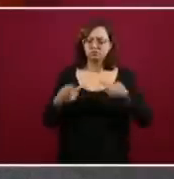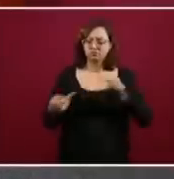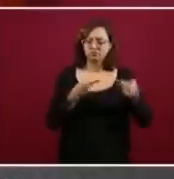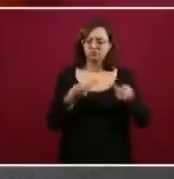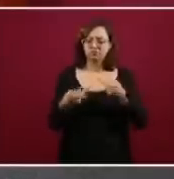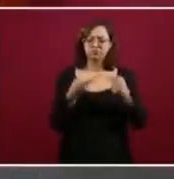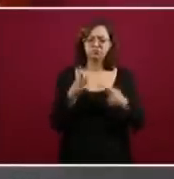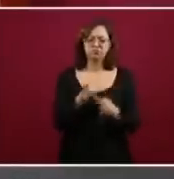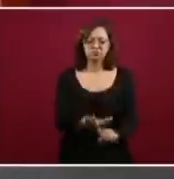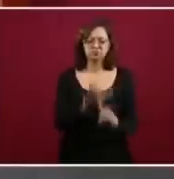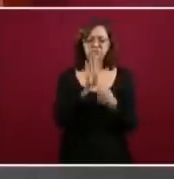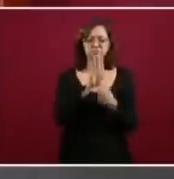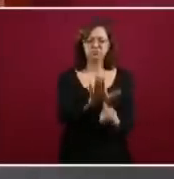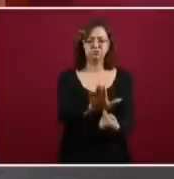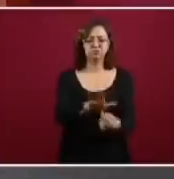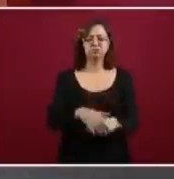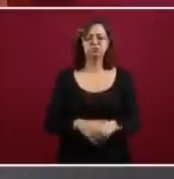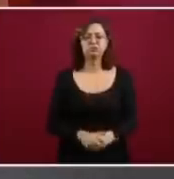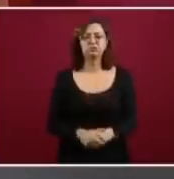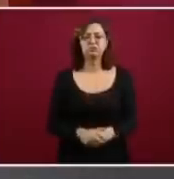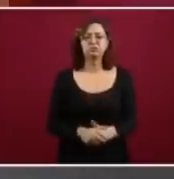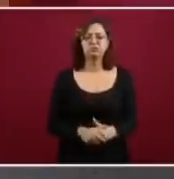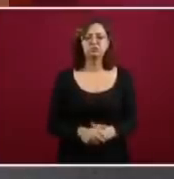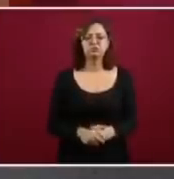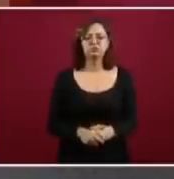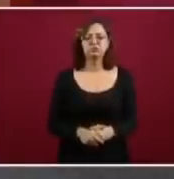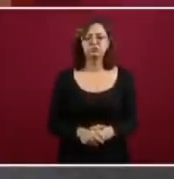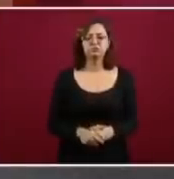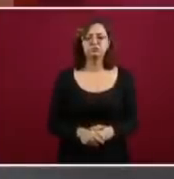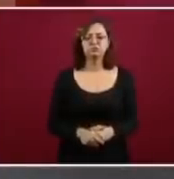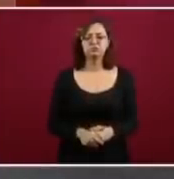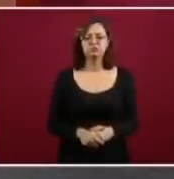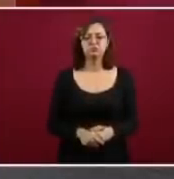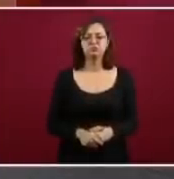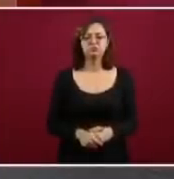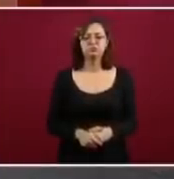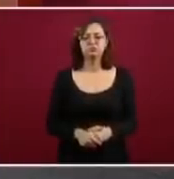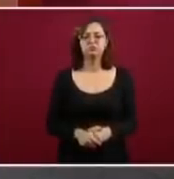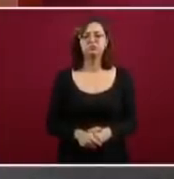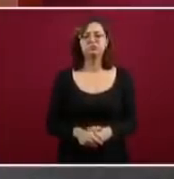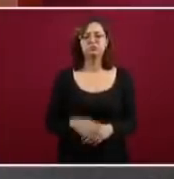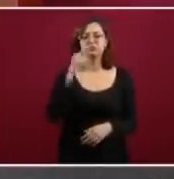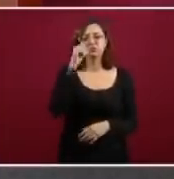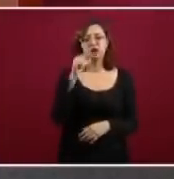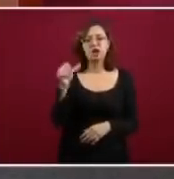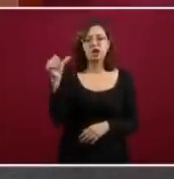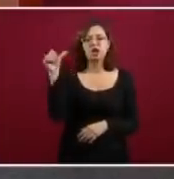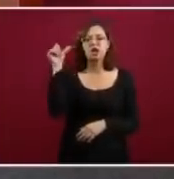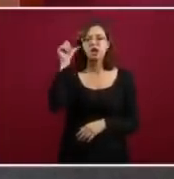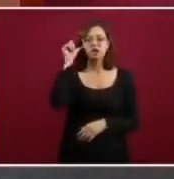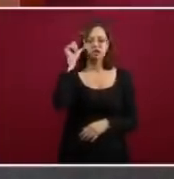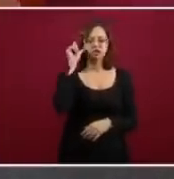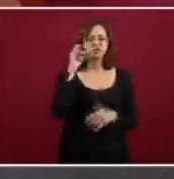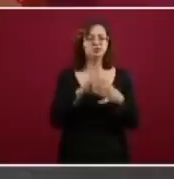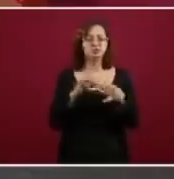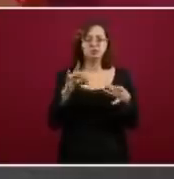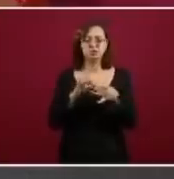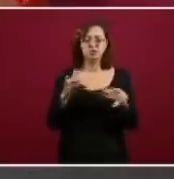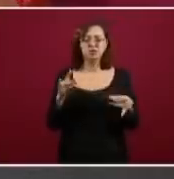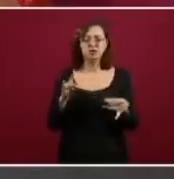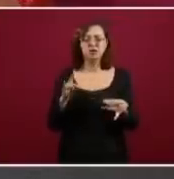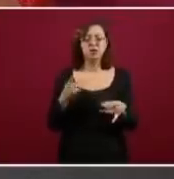como ayer se dijo y eran éramos muchos los que estábamos